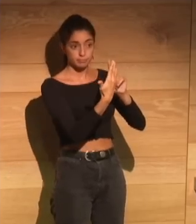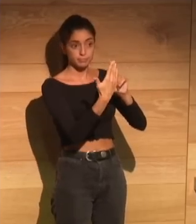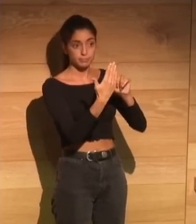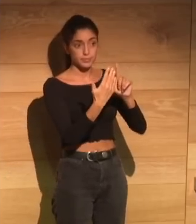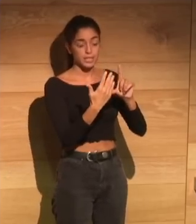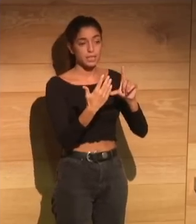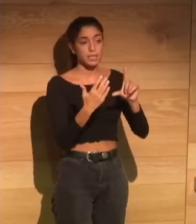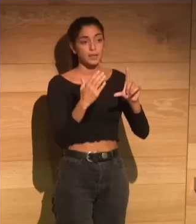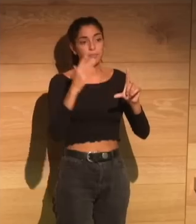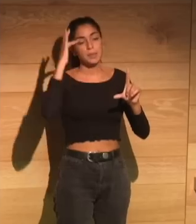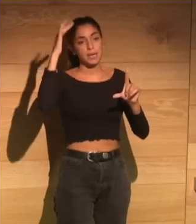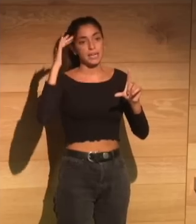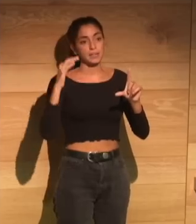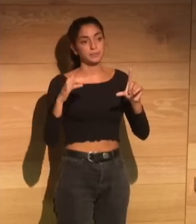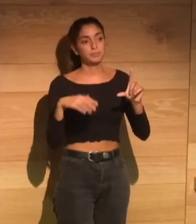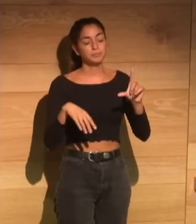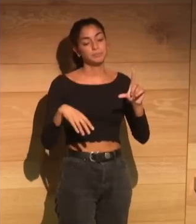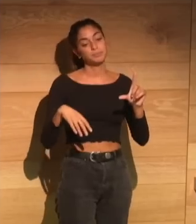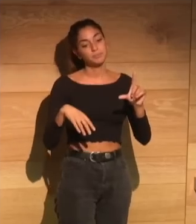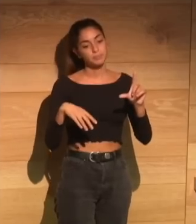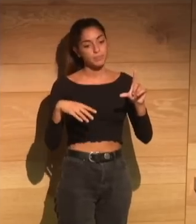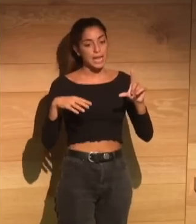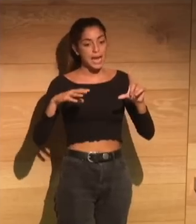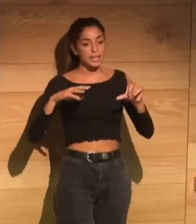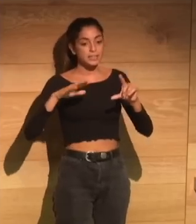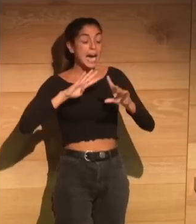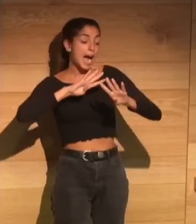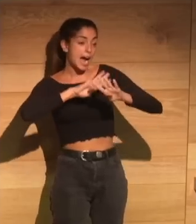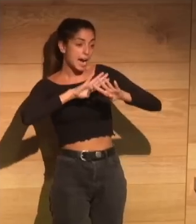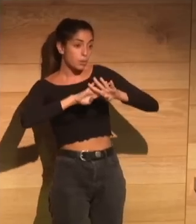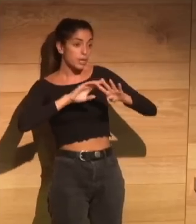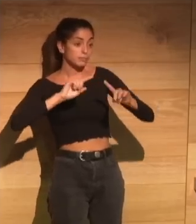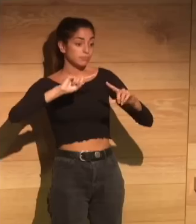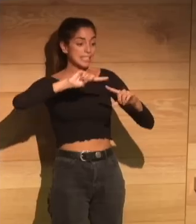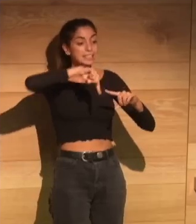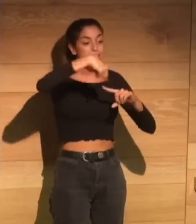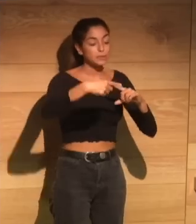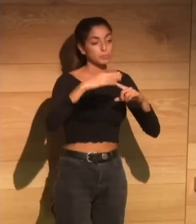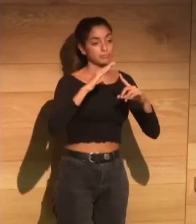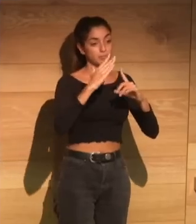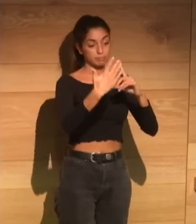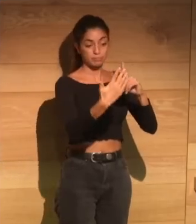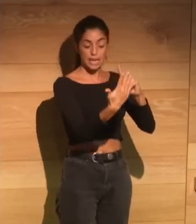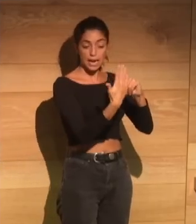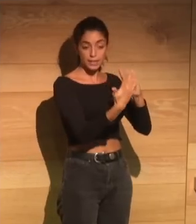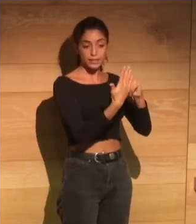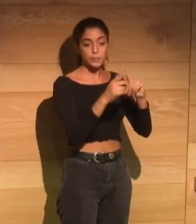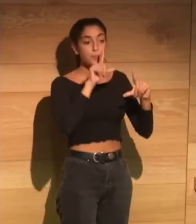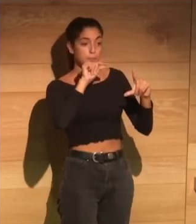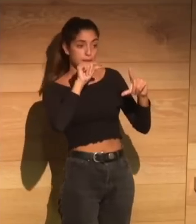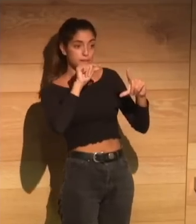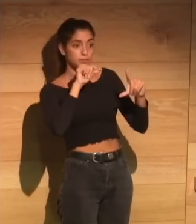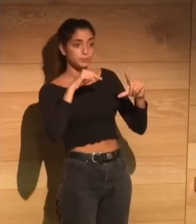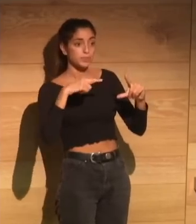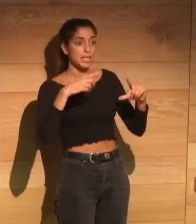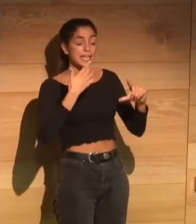jaula vacía y al otro lado un pájaro. Si se hace girar a toda velocidad, simplemente eran unos cordelitos. Al disco le pones unas cuerdecicas, ¿no? Eso